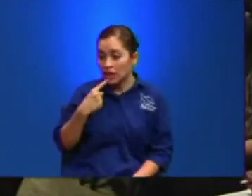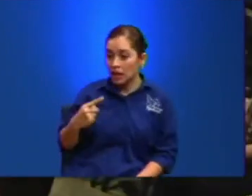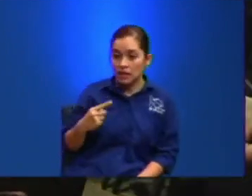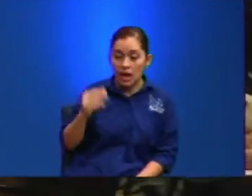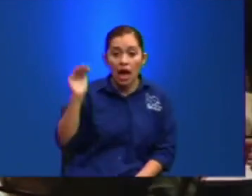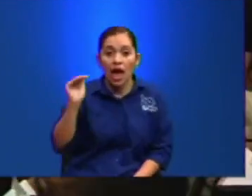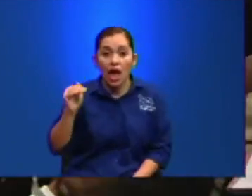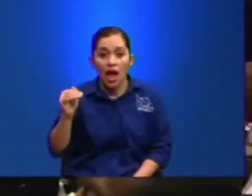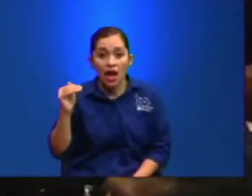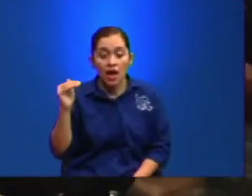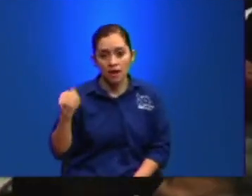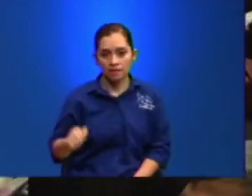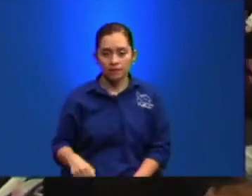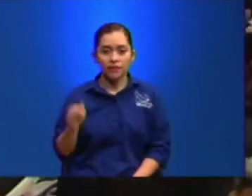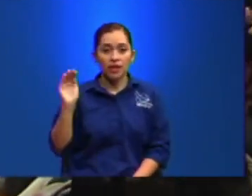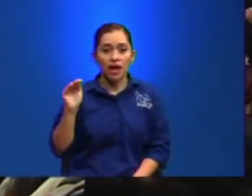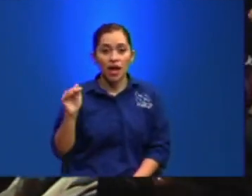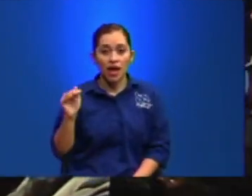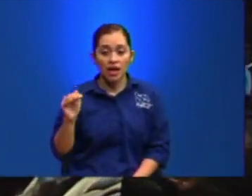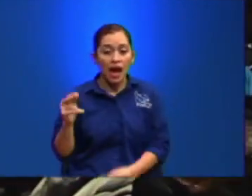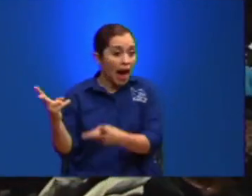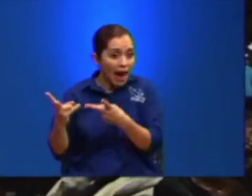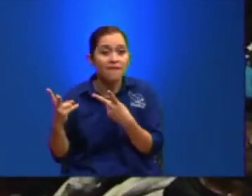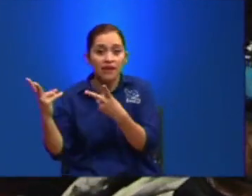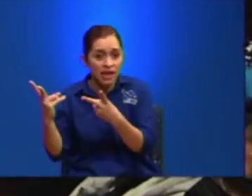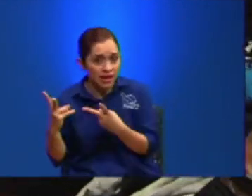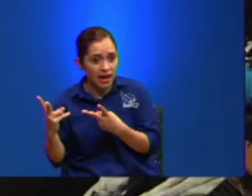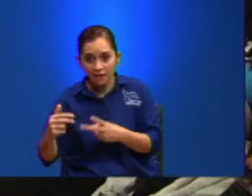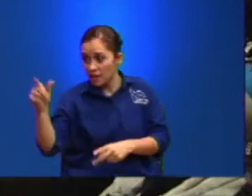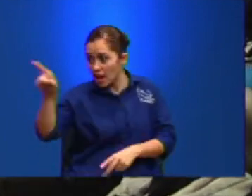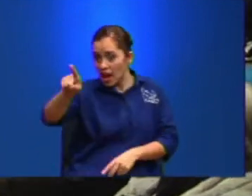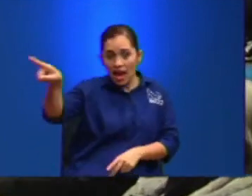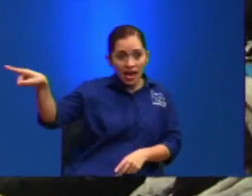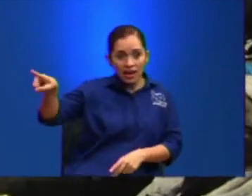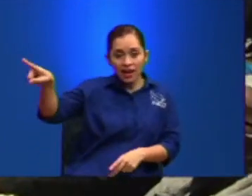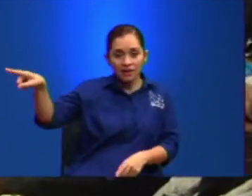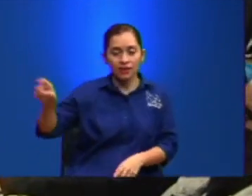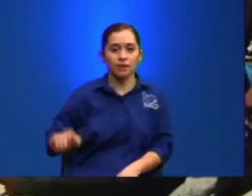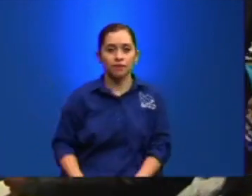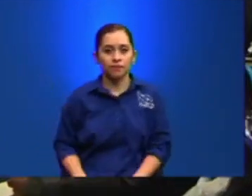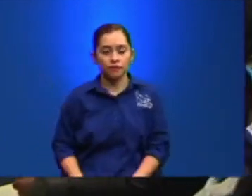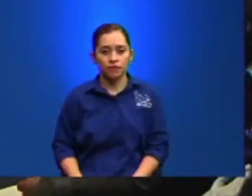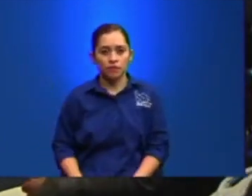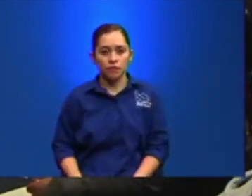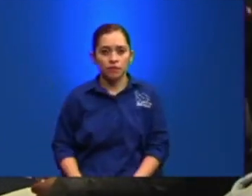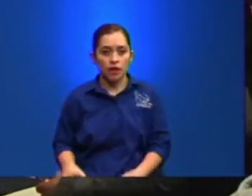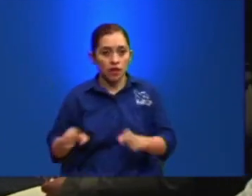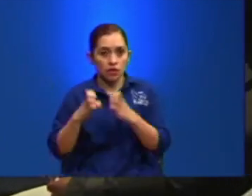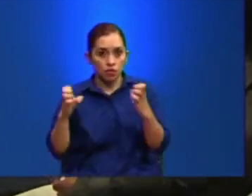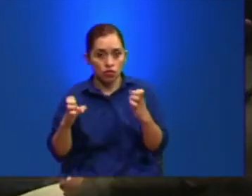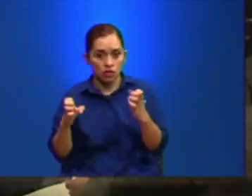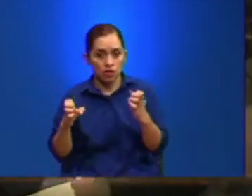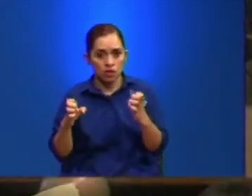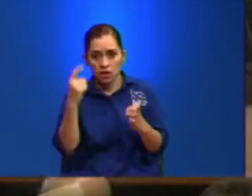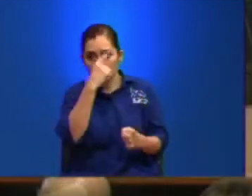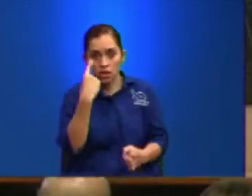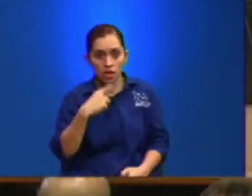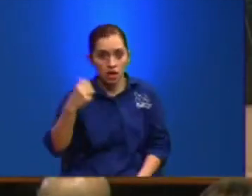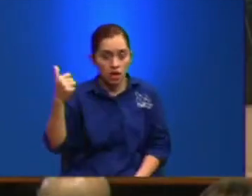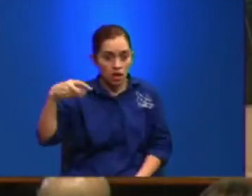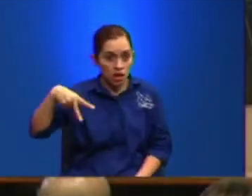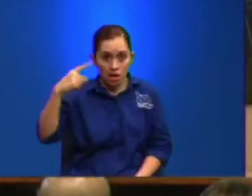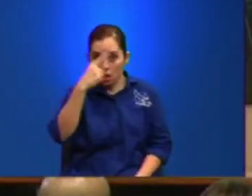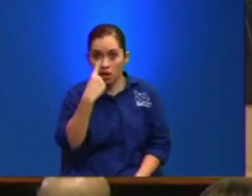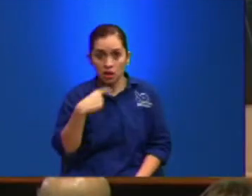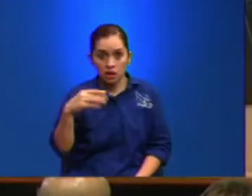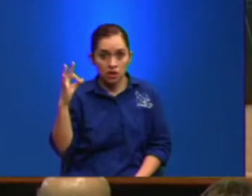levantaba rompía las cuerdas rompía todo y rompía los filisteos también pero la última vez no porque